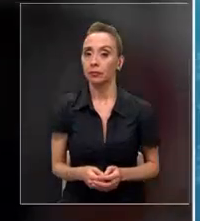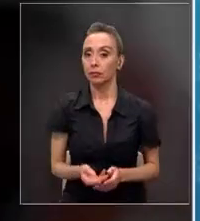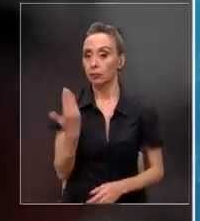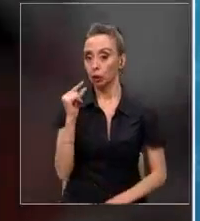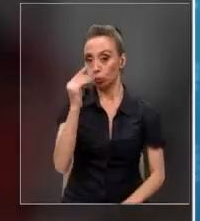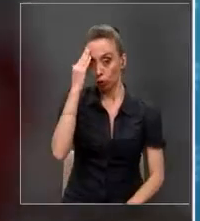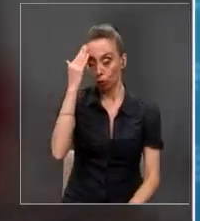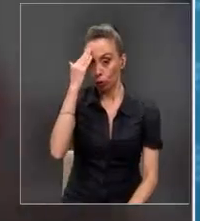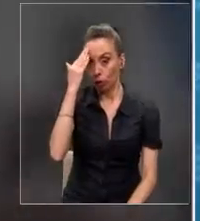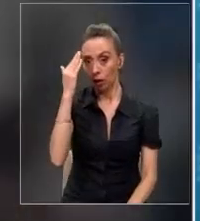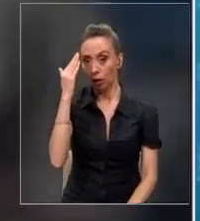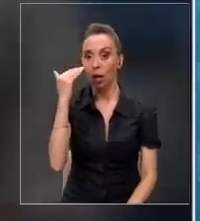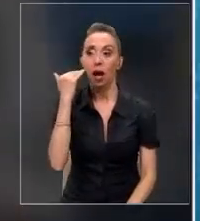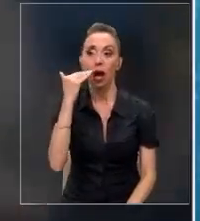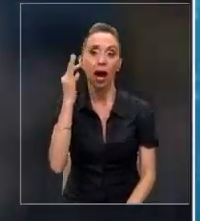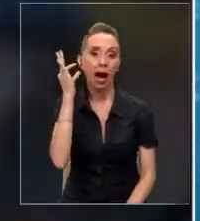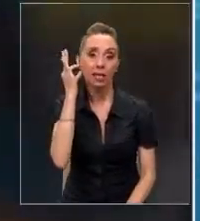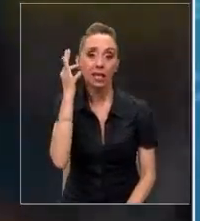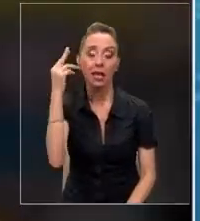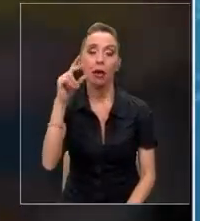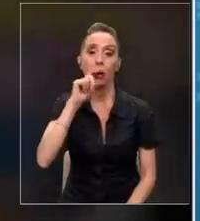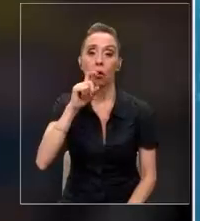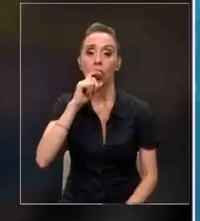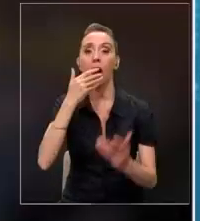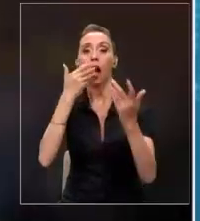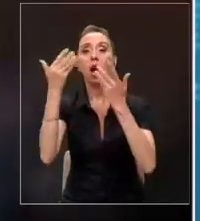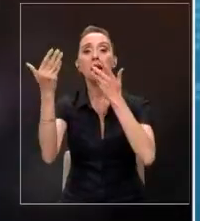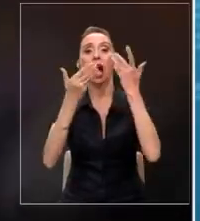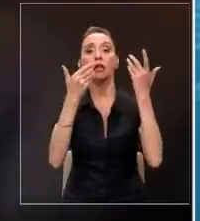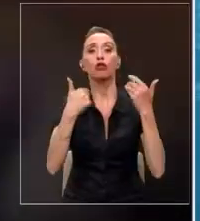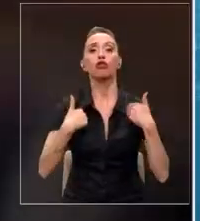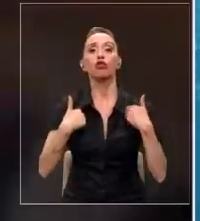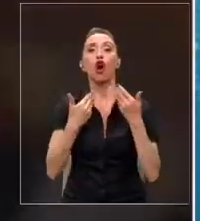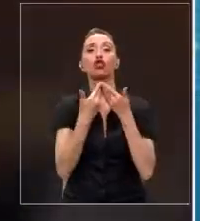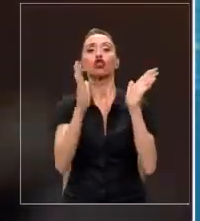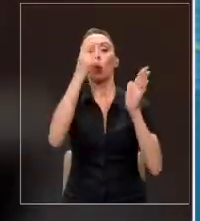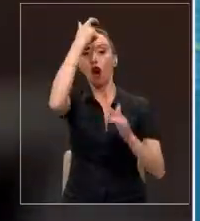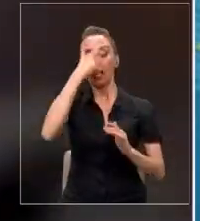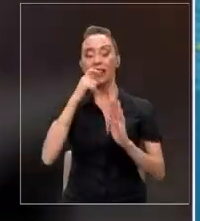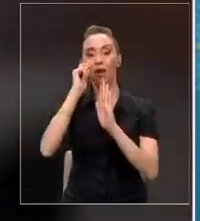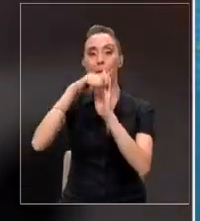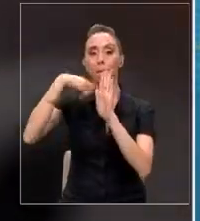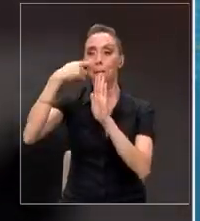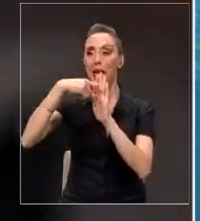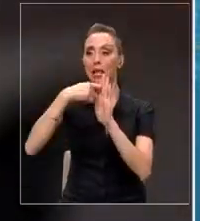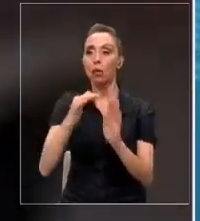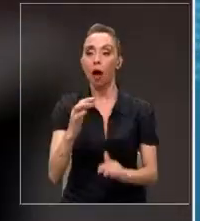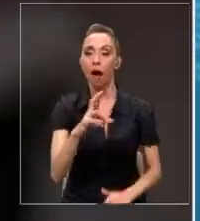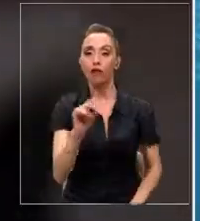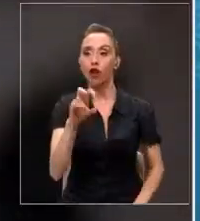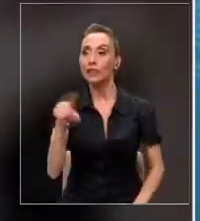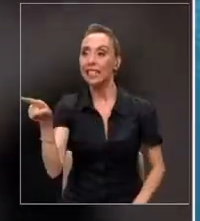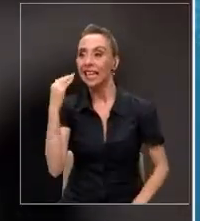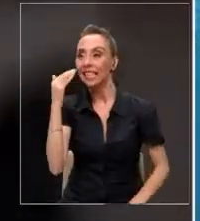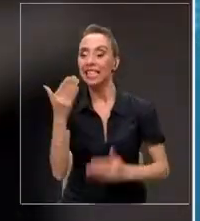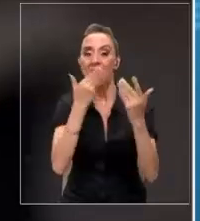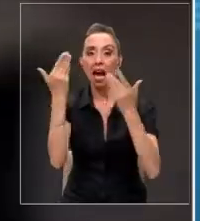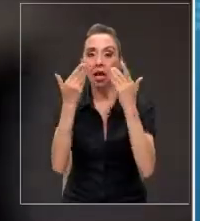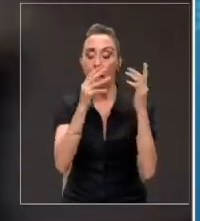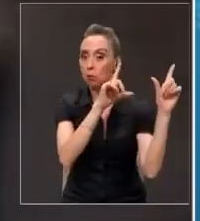Hace unos días la imagen de una niña ucraniana cantando la canción Libre Soy de la película Frozen, ahí está, la imagen se viralizó, causó